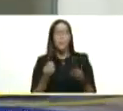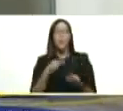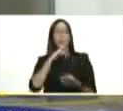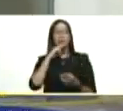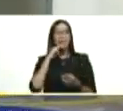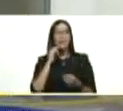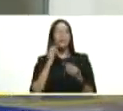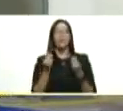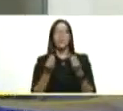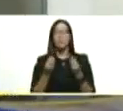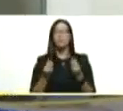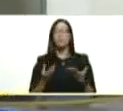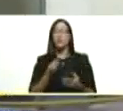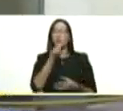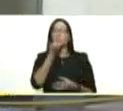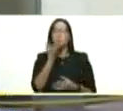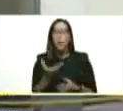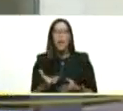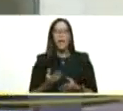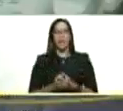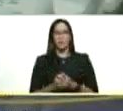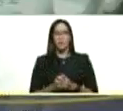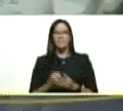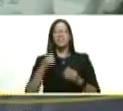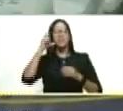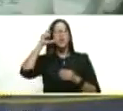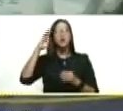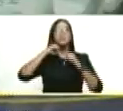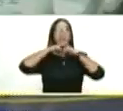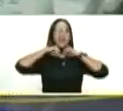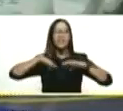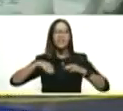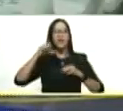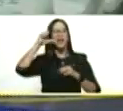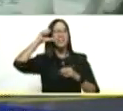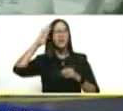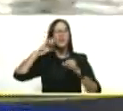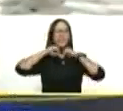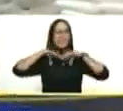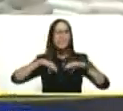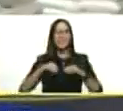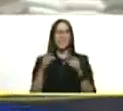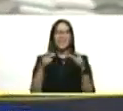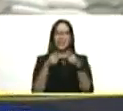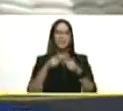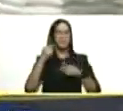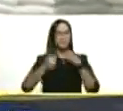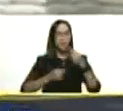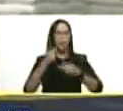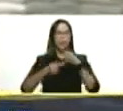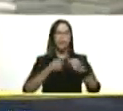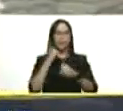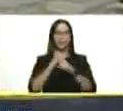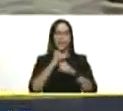es muy nutritivo, presidente. Dios me lo bendiga y Dios bendiga a este equipo que día a día